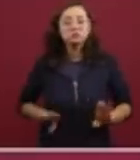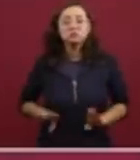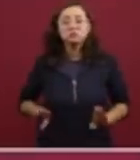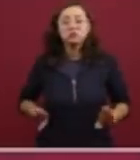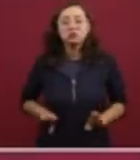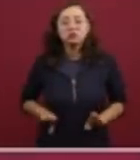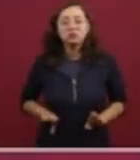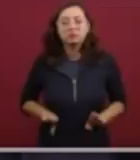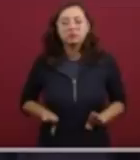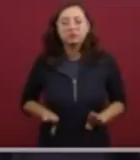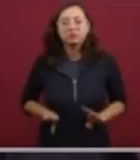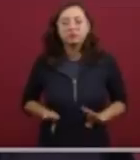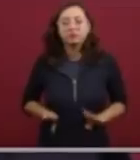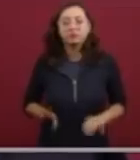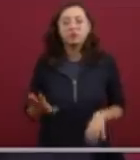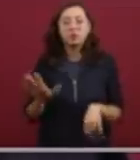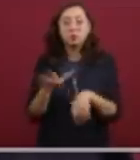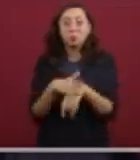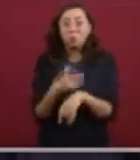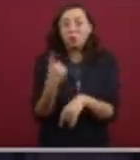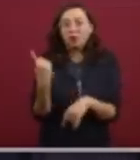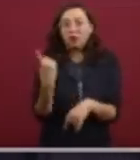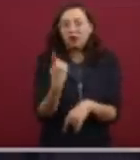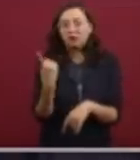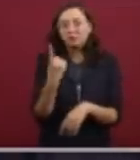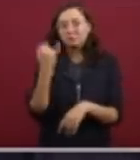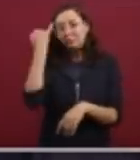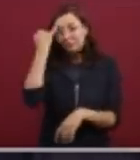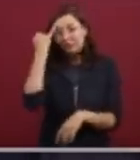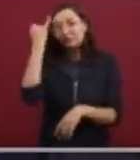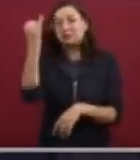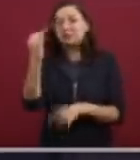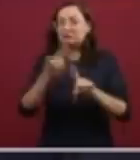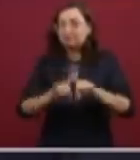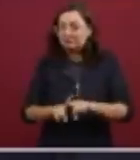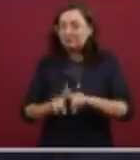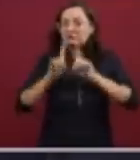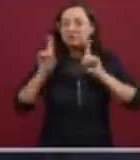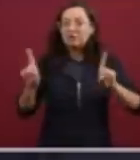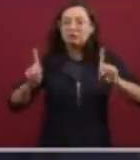porque lo que es una cobardía es